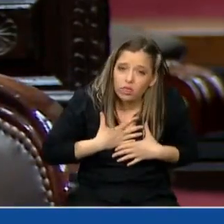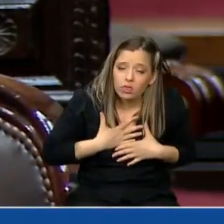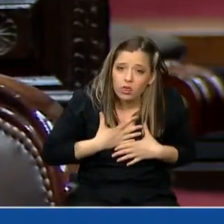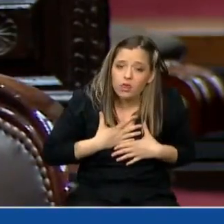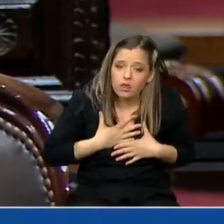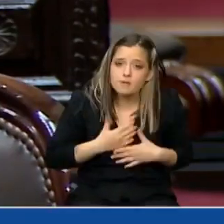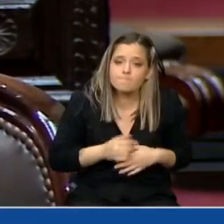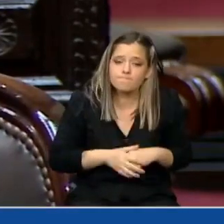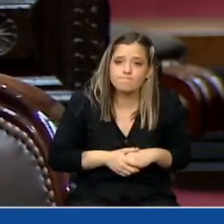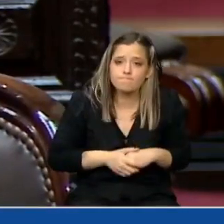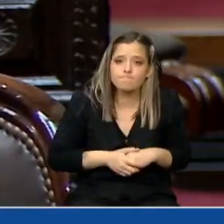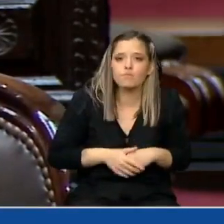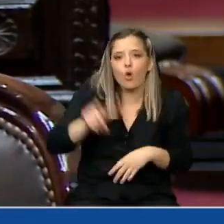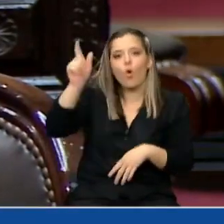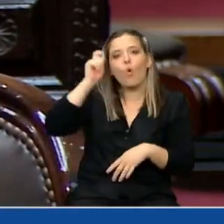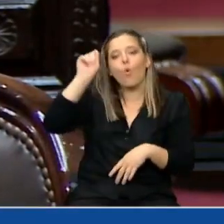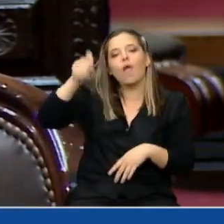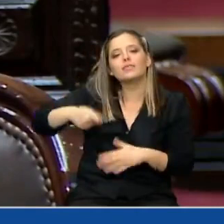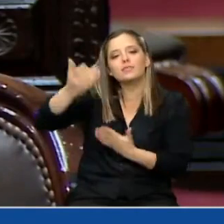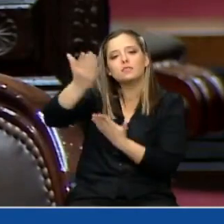que hubo un fallo,